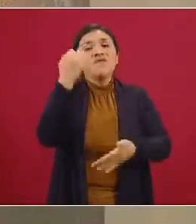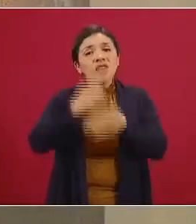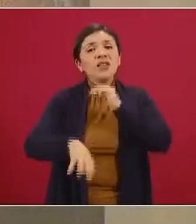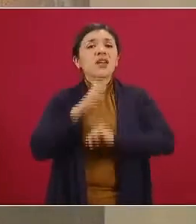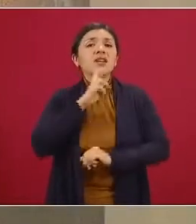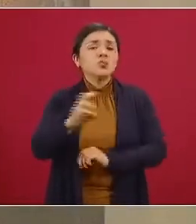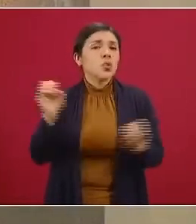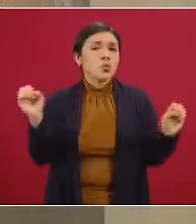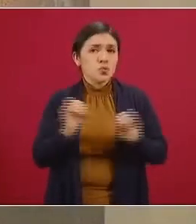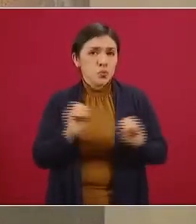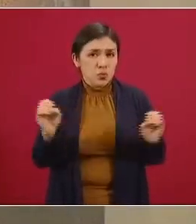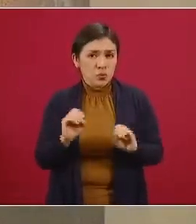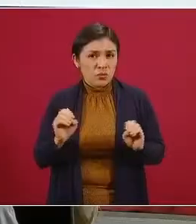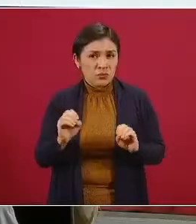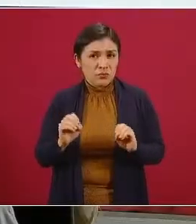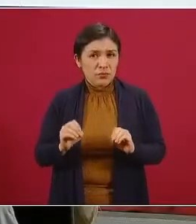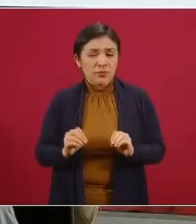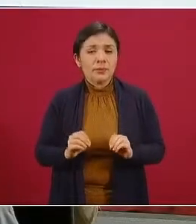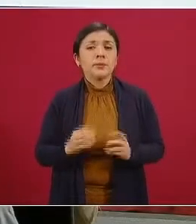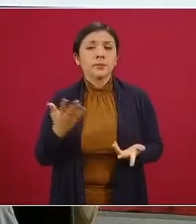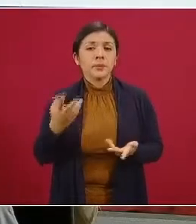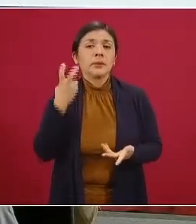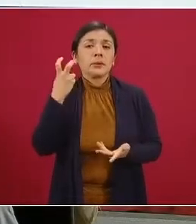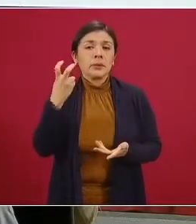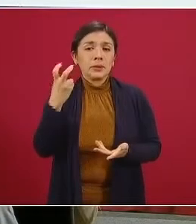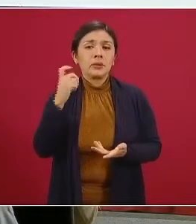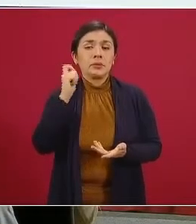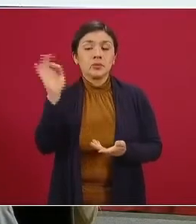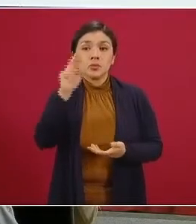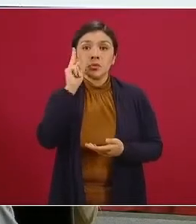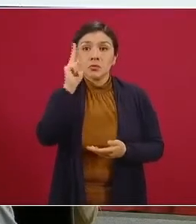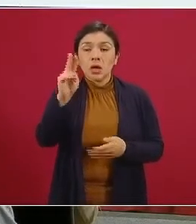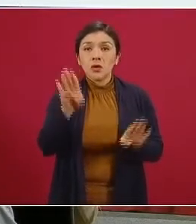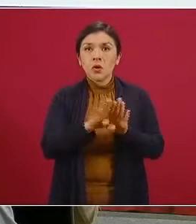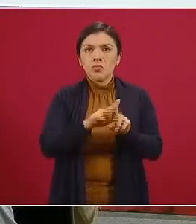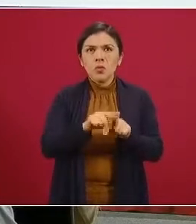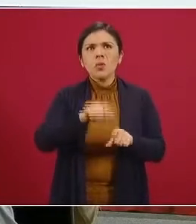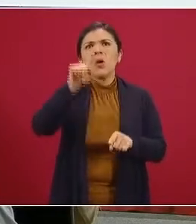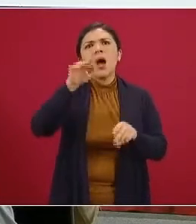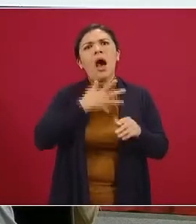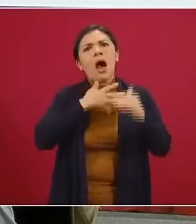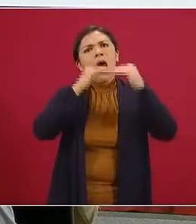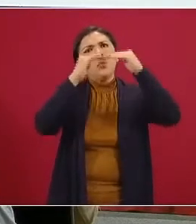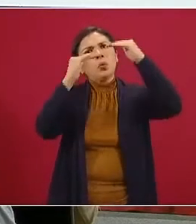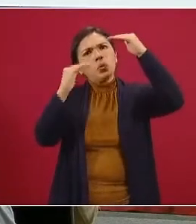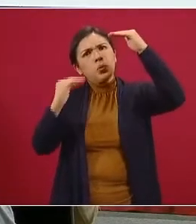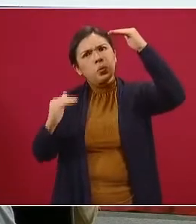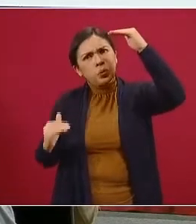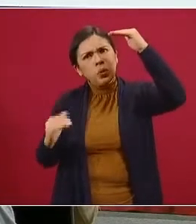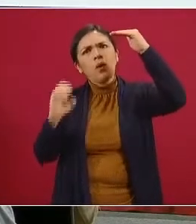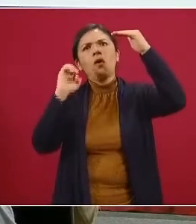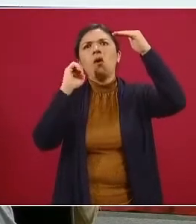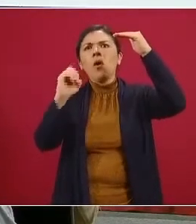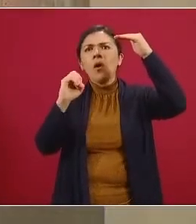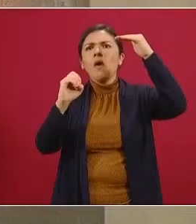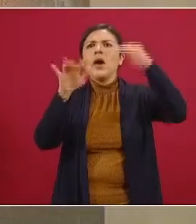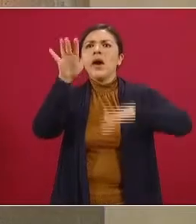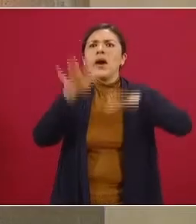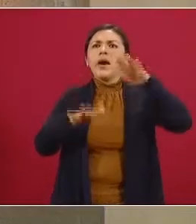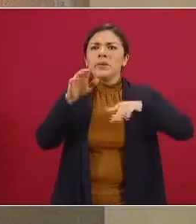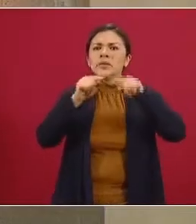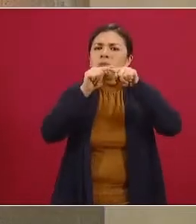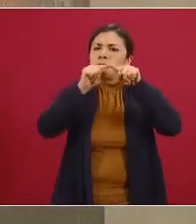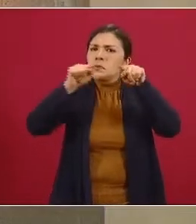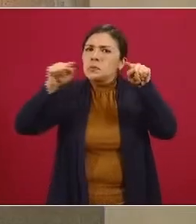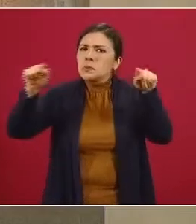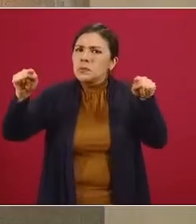todavía pendiente de emitir un resultado. Por lo tanto, cuando vemos una tendencia descendente, cuando vemos una tendencia en su momento en